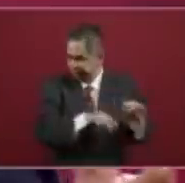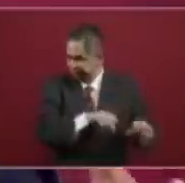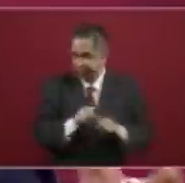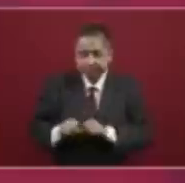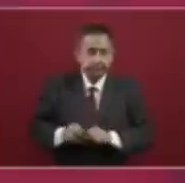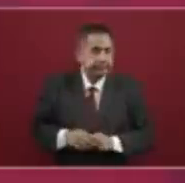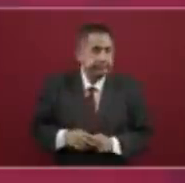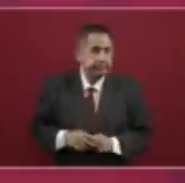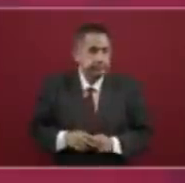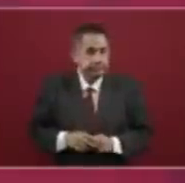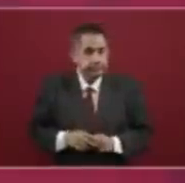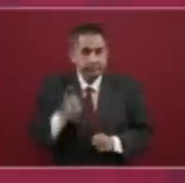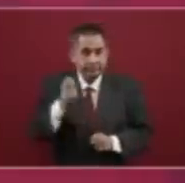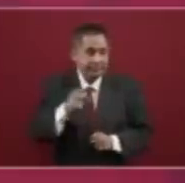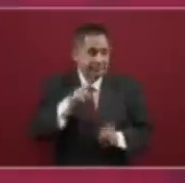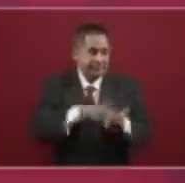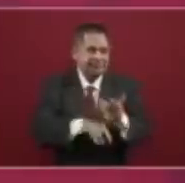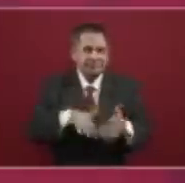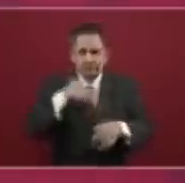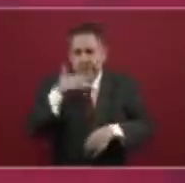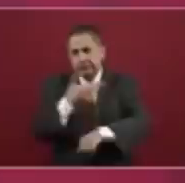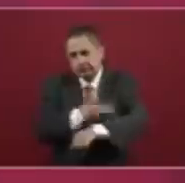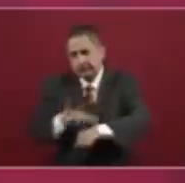Es tanta la burocracia